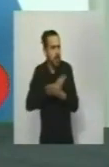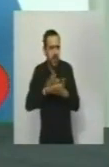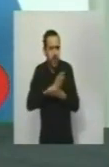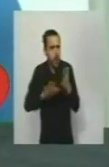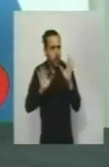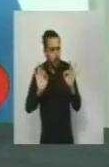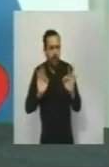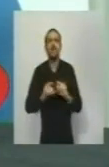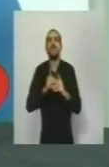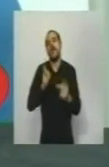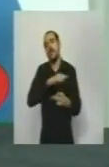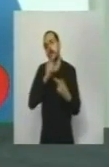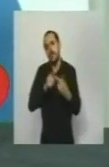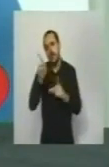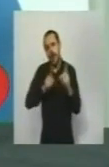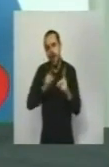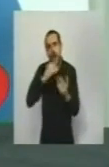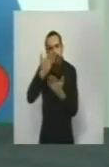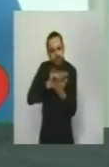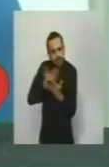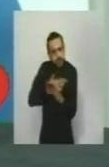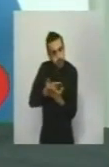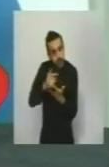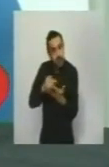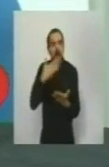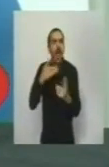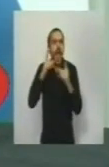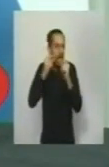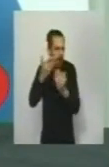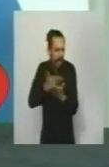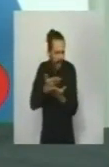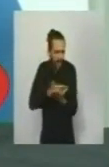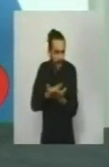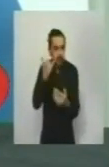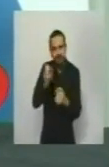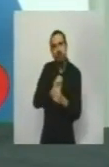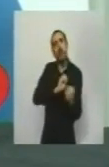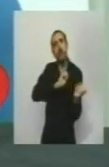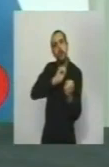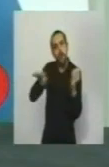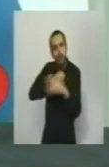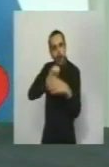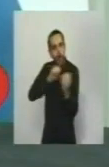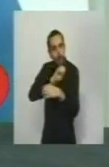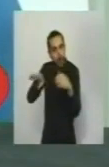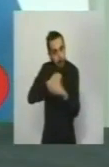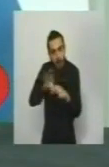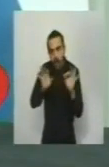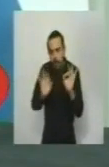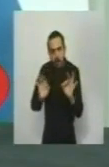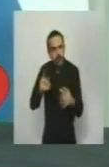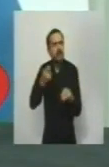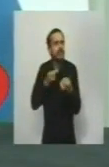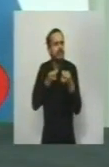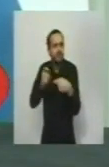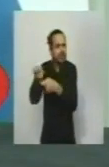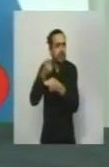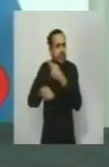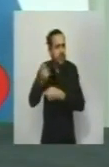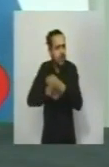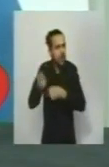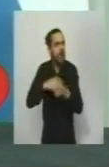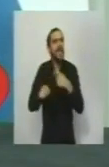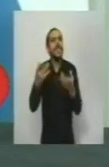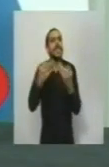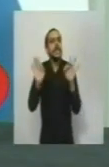el envío y recepción de expedientes desde y hacia el organismo con un mecanismo absolutamente previsible para también evitar que ese